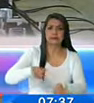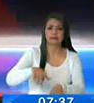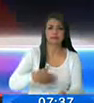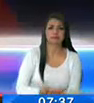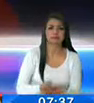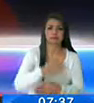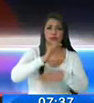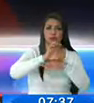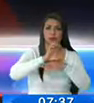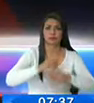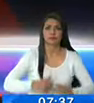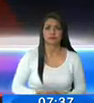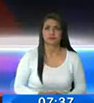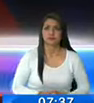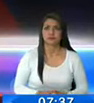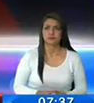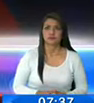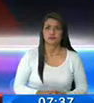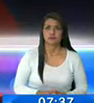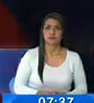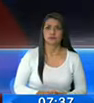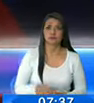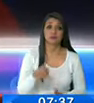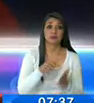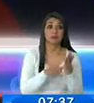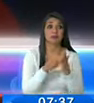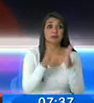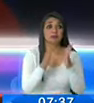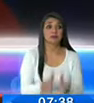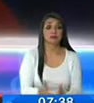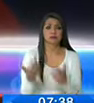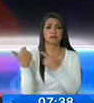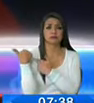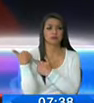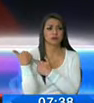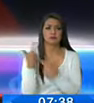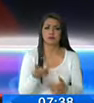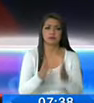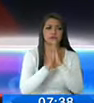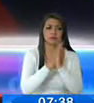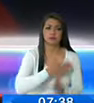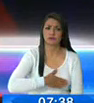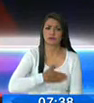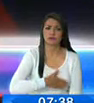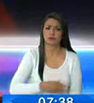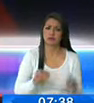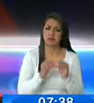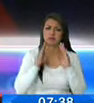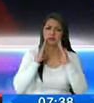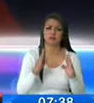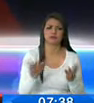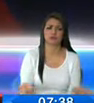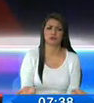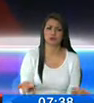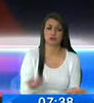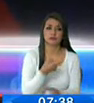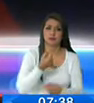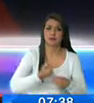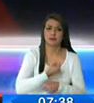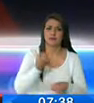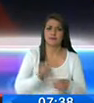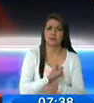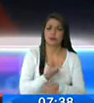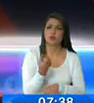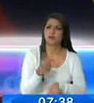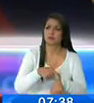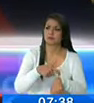retorno. Vamos a tener que, al ministro que corresponda, vamos a tener que pedirle que por favor ponga un poco más de atención. Se demoraron